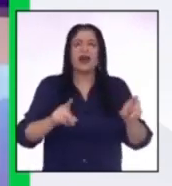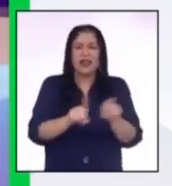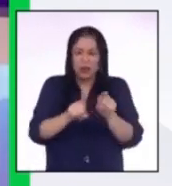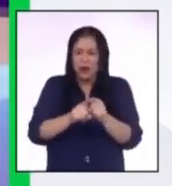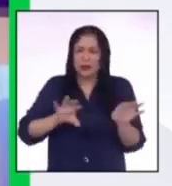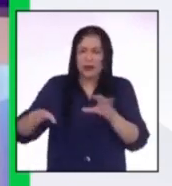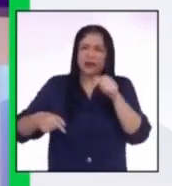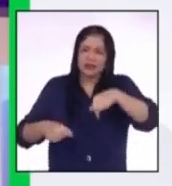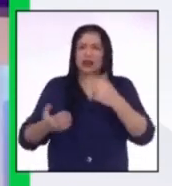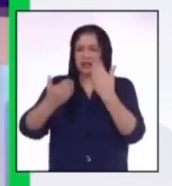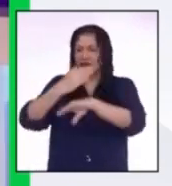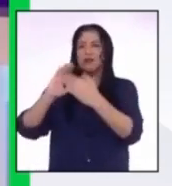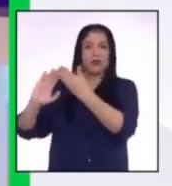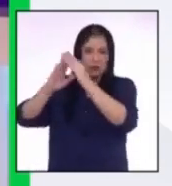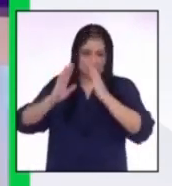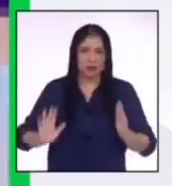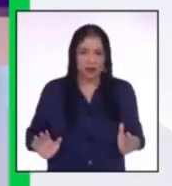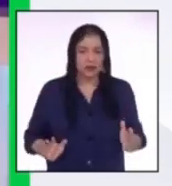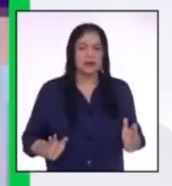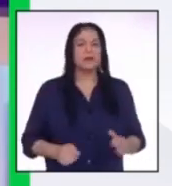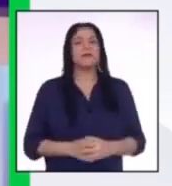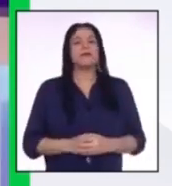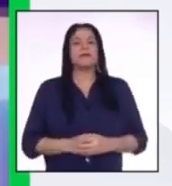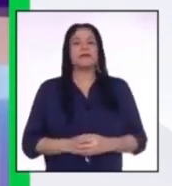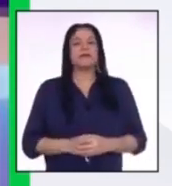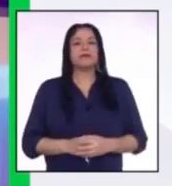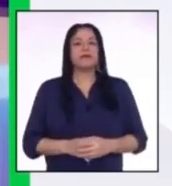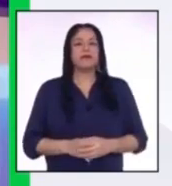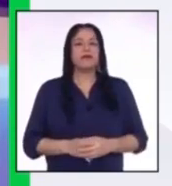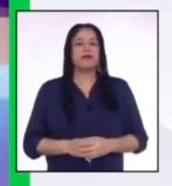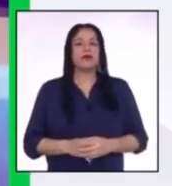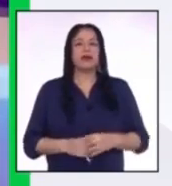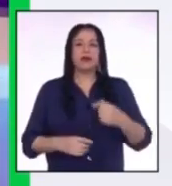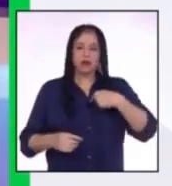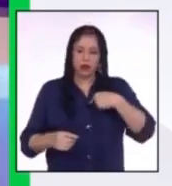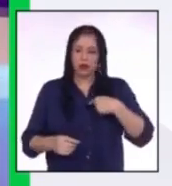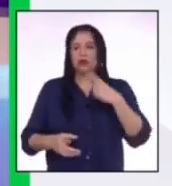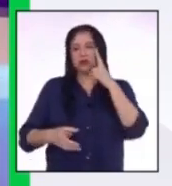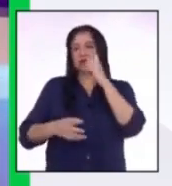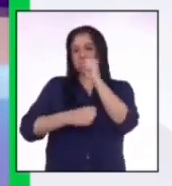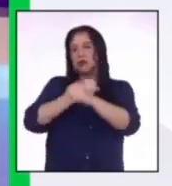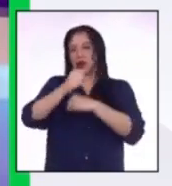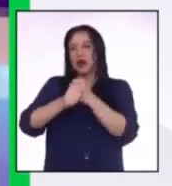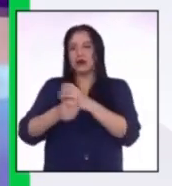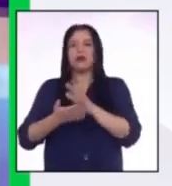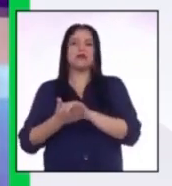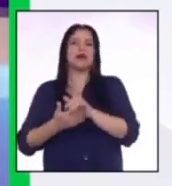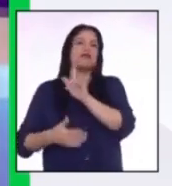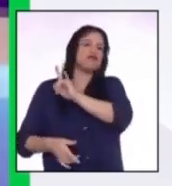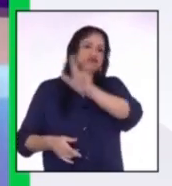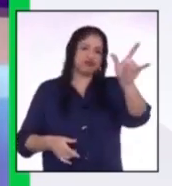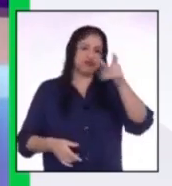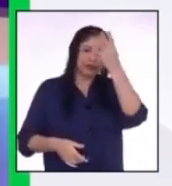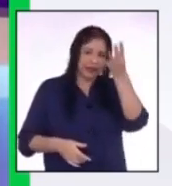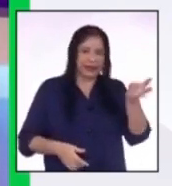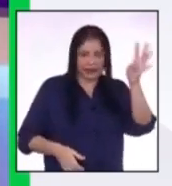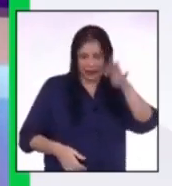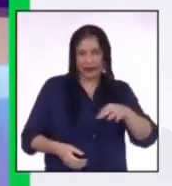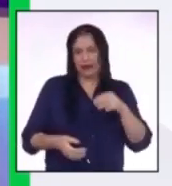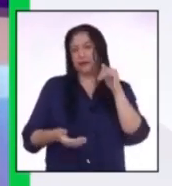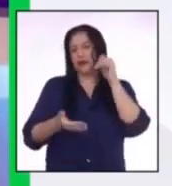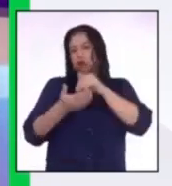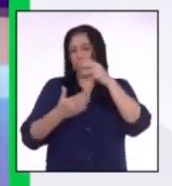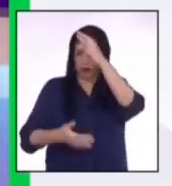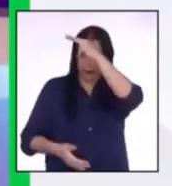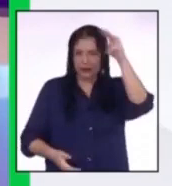importancia en las ciudades ese año yo decía hacer una pausa y me feel' a tierra estoy una maestría en cambridge en liderazgo para la conservación